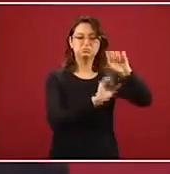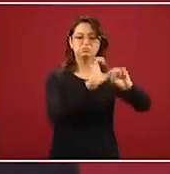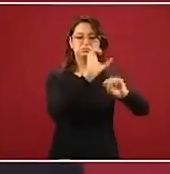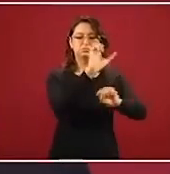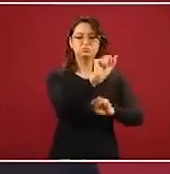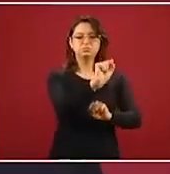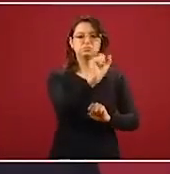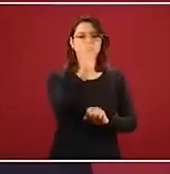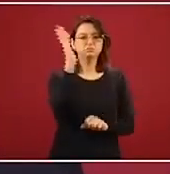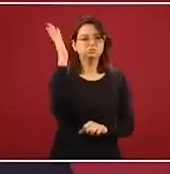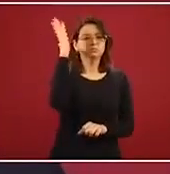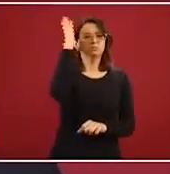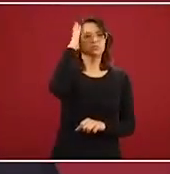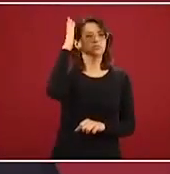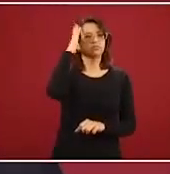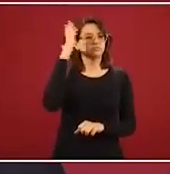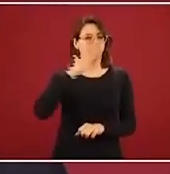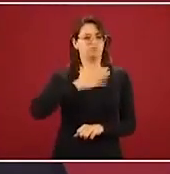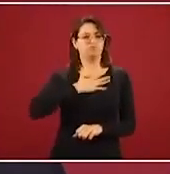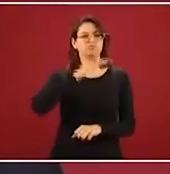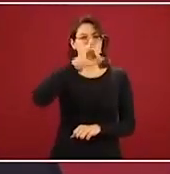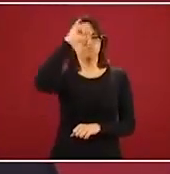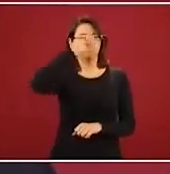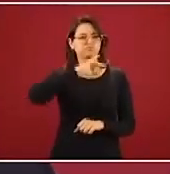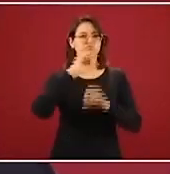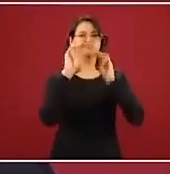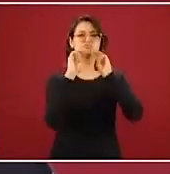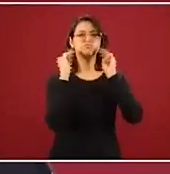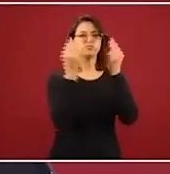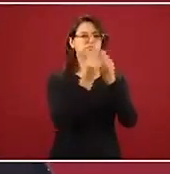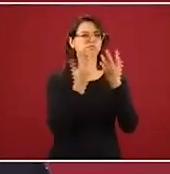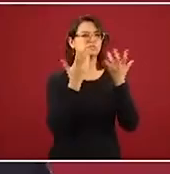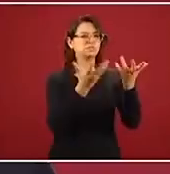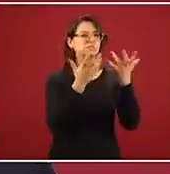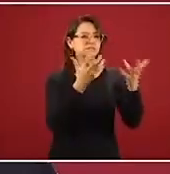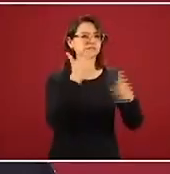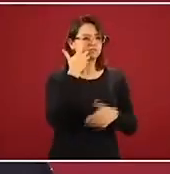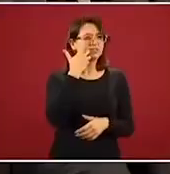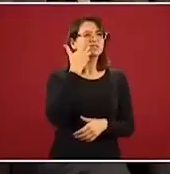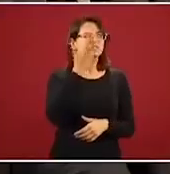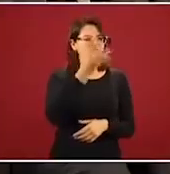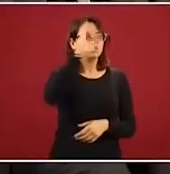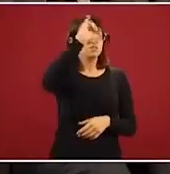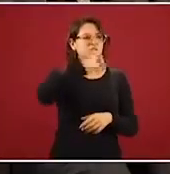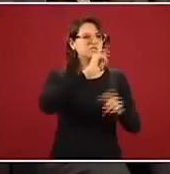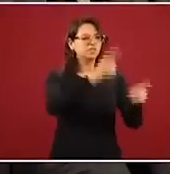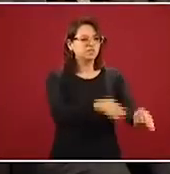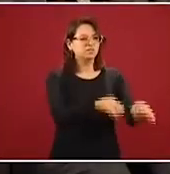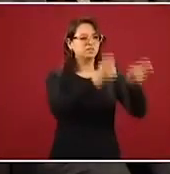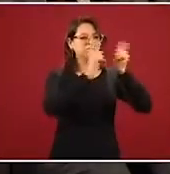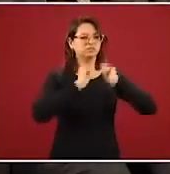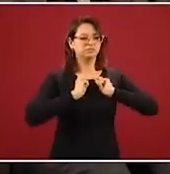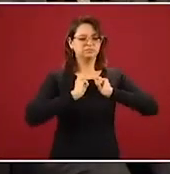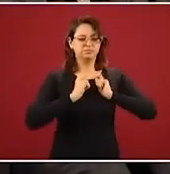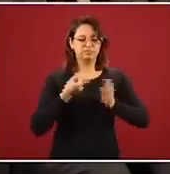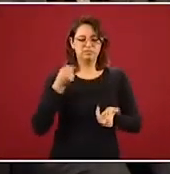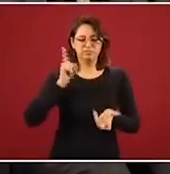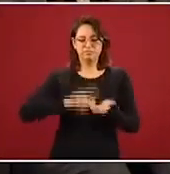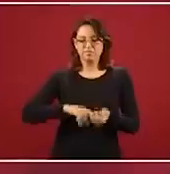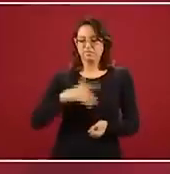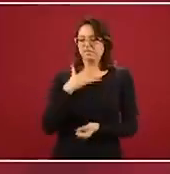aspiraban a ser los jefes de los grupos, de las bandas, una de las cosas que más deseaban